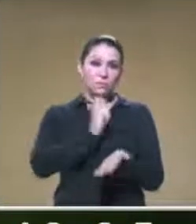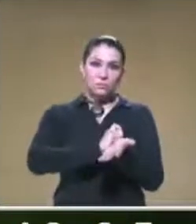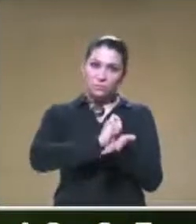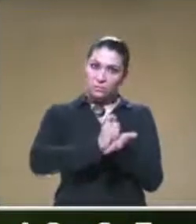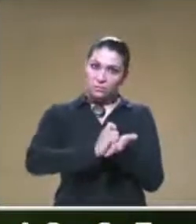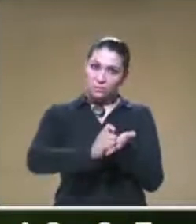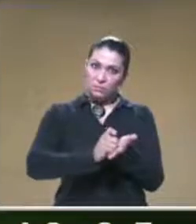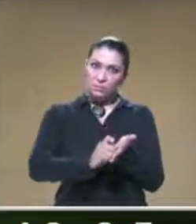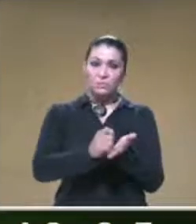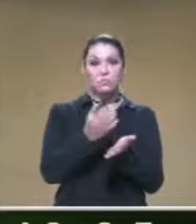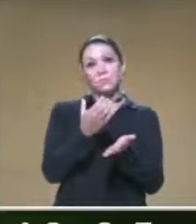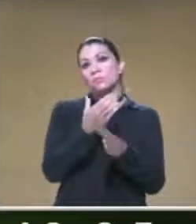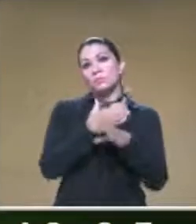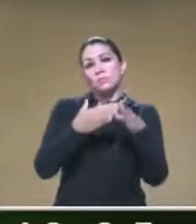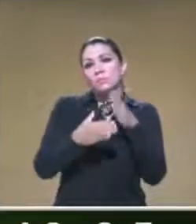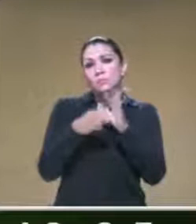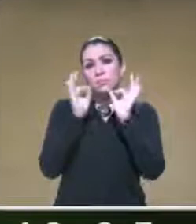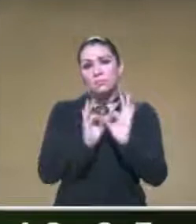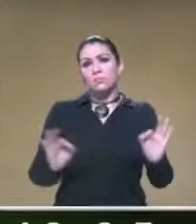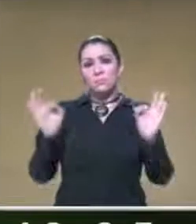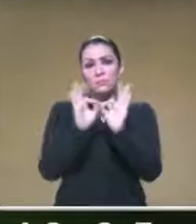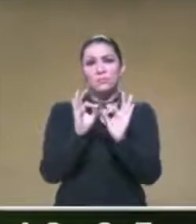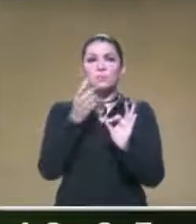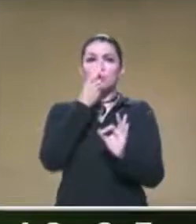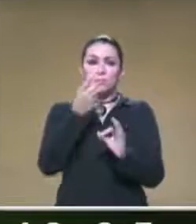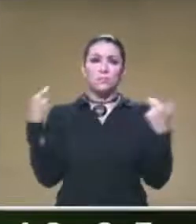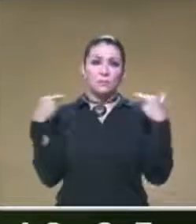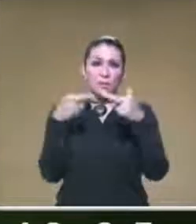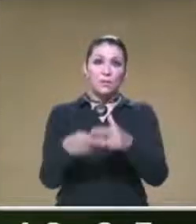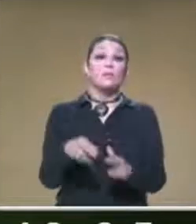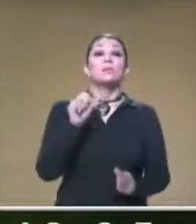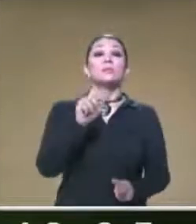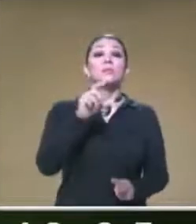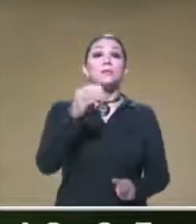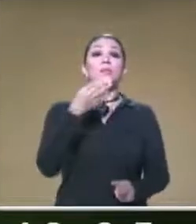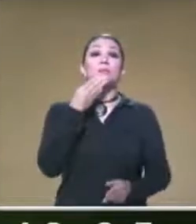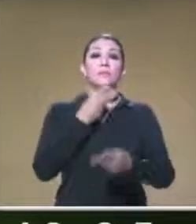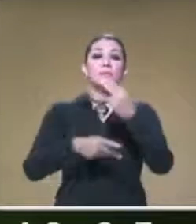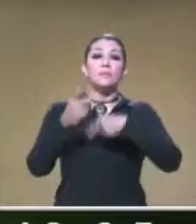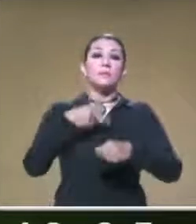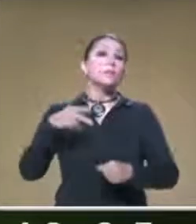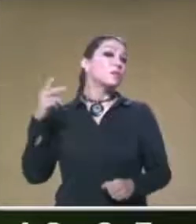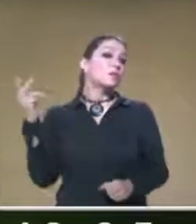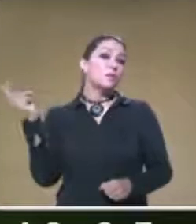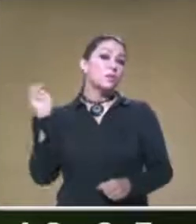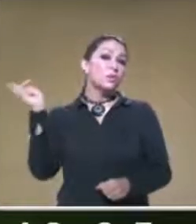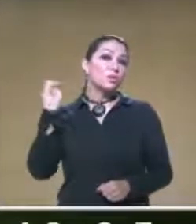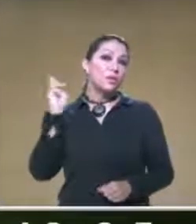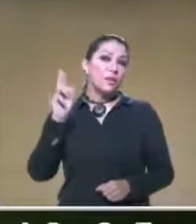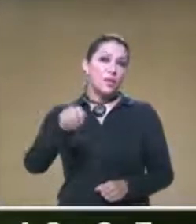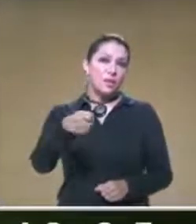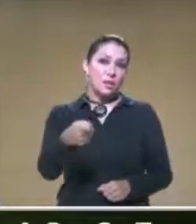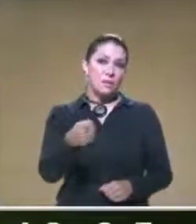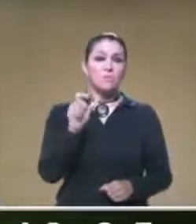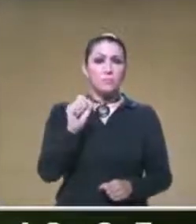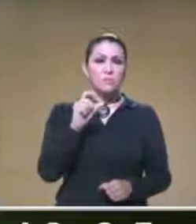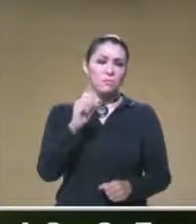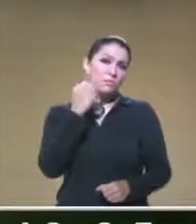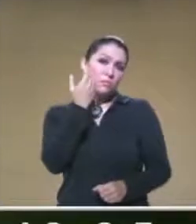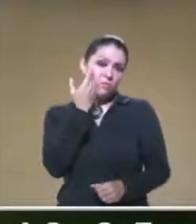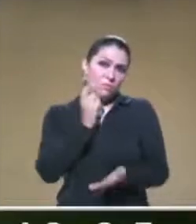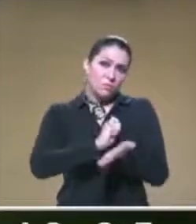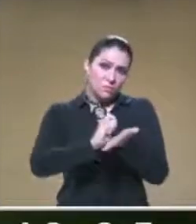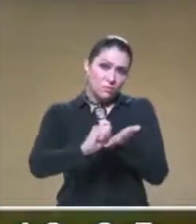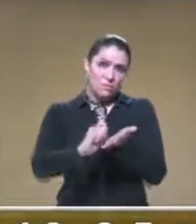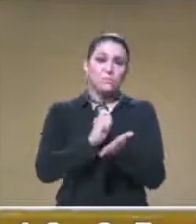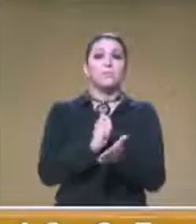yo vaya mencionando. Para quienes nos escuchen en radio, bienvenidos también. Van a poder tomar nota de lo que yo mencione y si nos sintonizas a